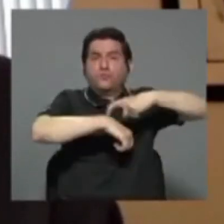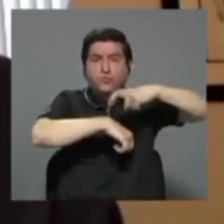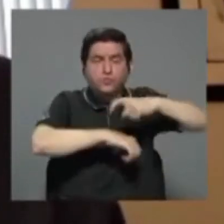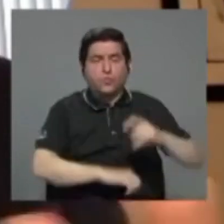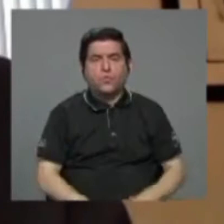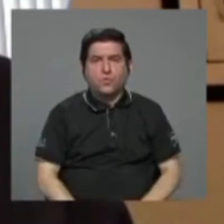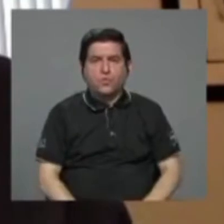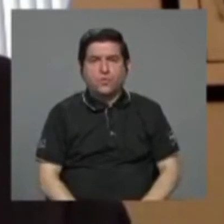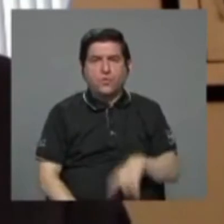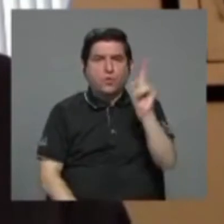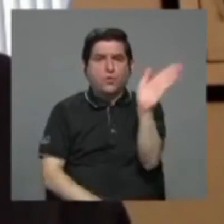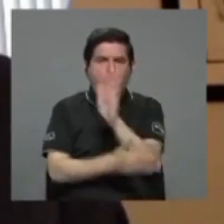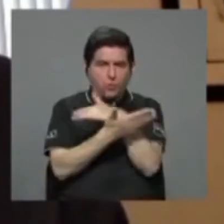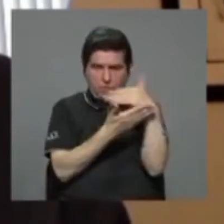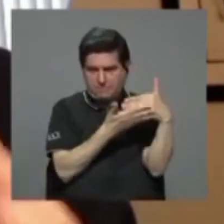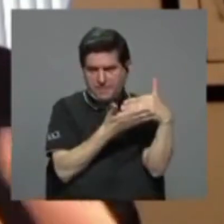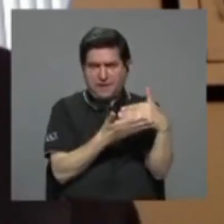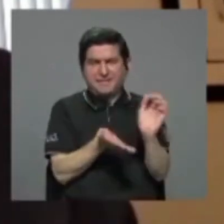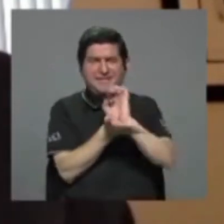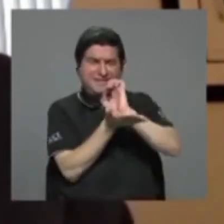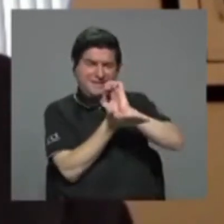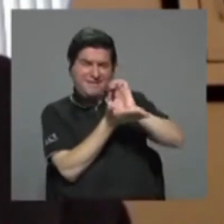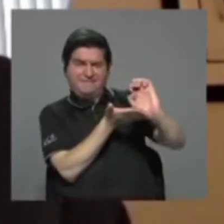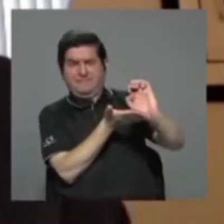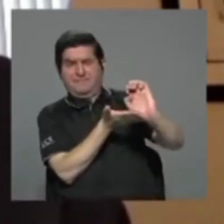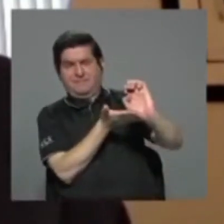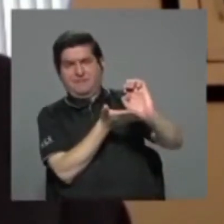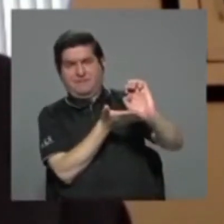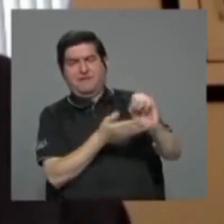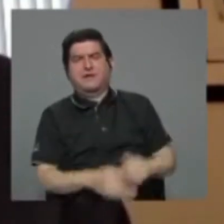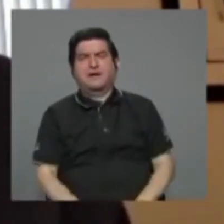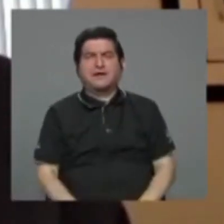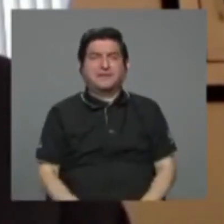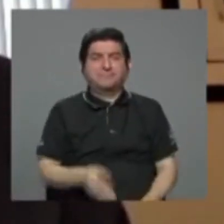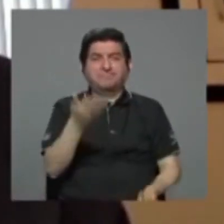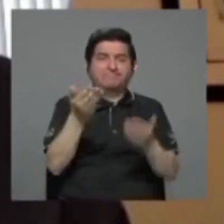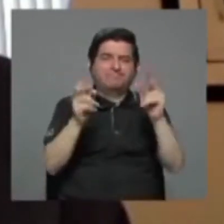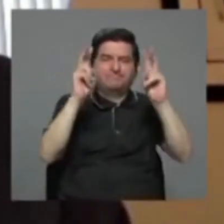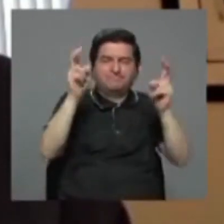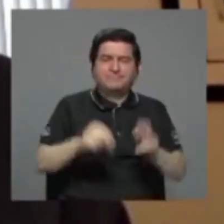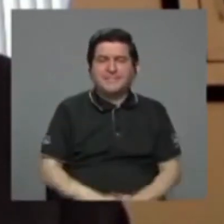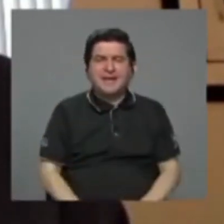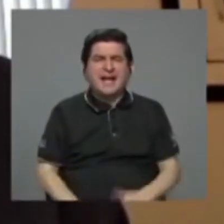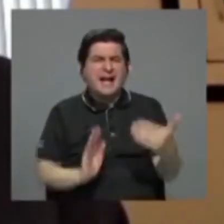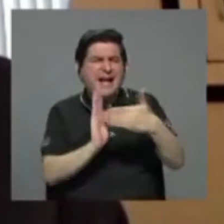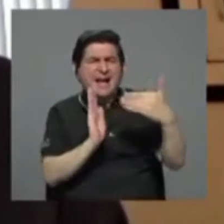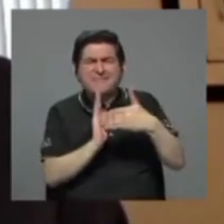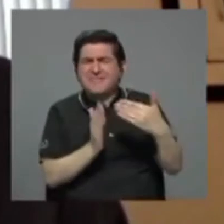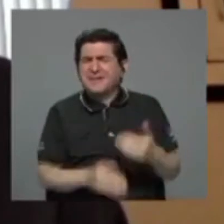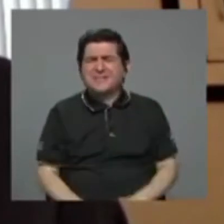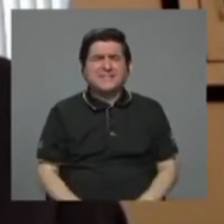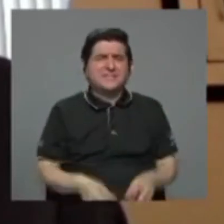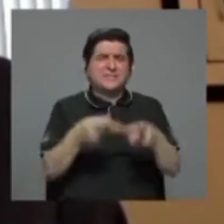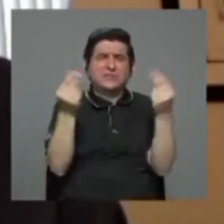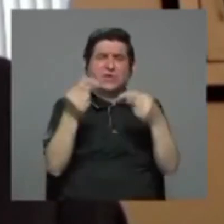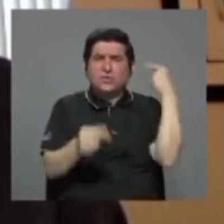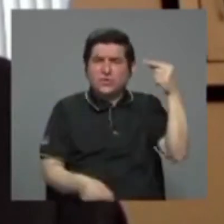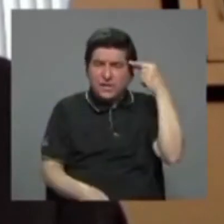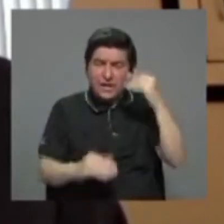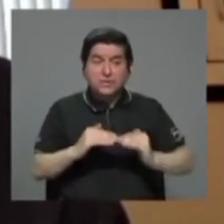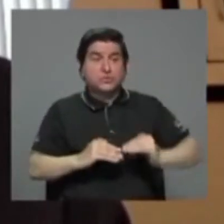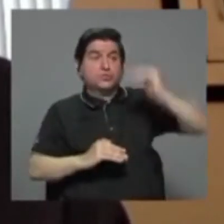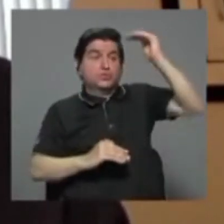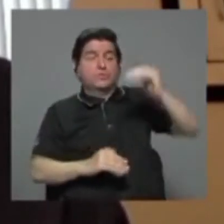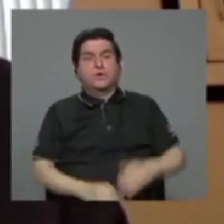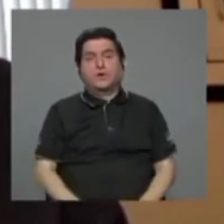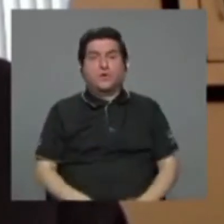para, por un lado, evitar traumas fiscales mayores a los que ya hemos tenido y